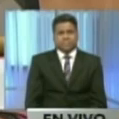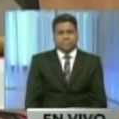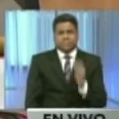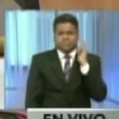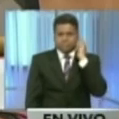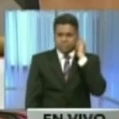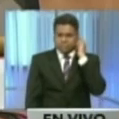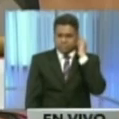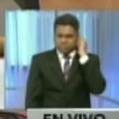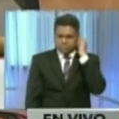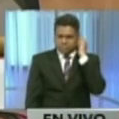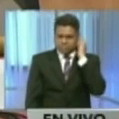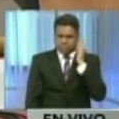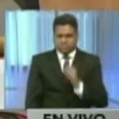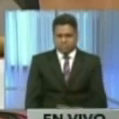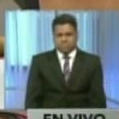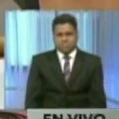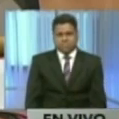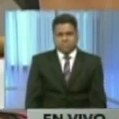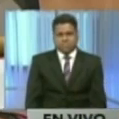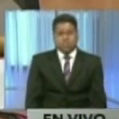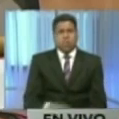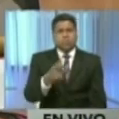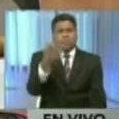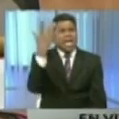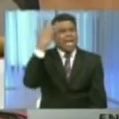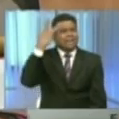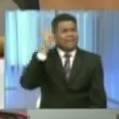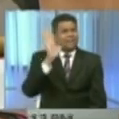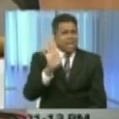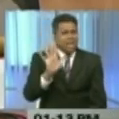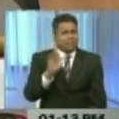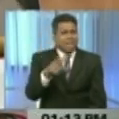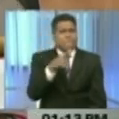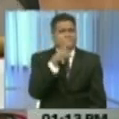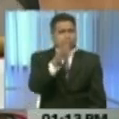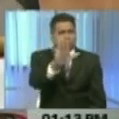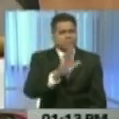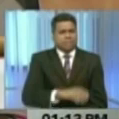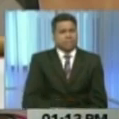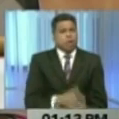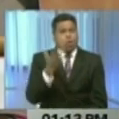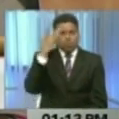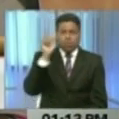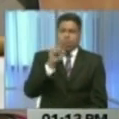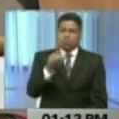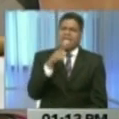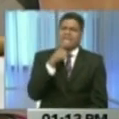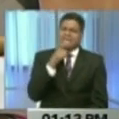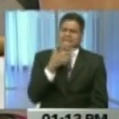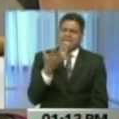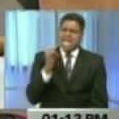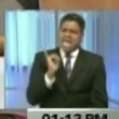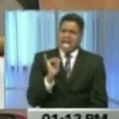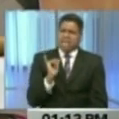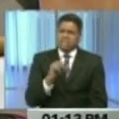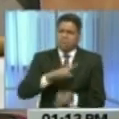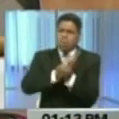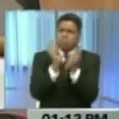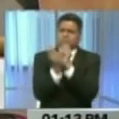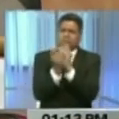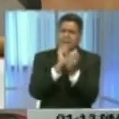En el fondo de todo esto, ¿usted cree que existe una presión para llevar a cabo el revocatorio? ¿Es esa la